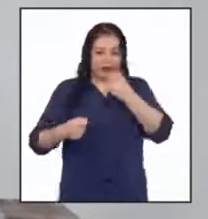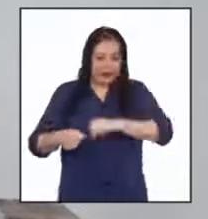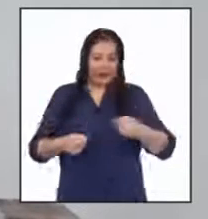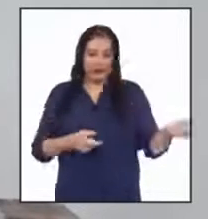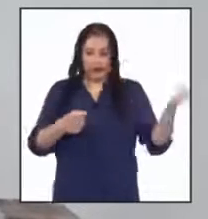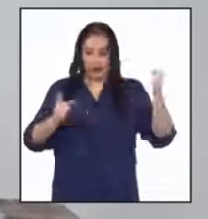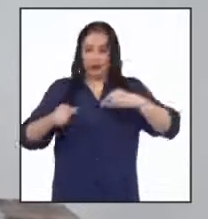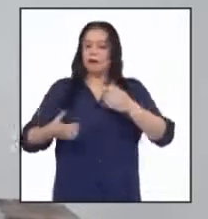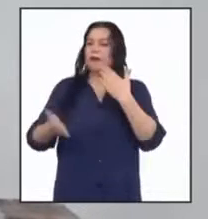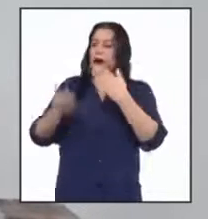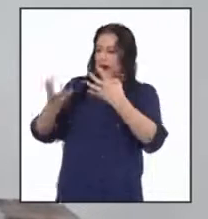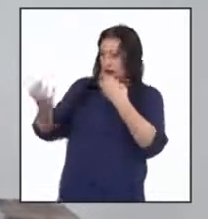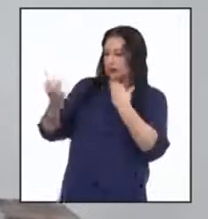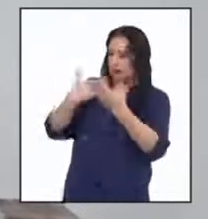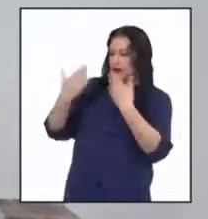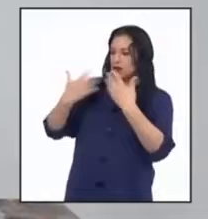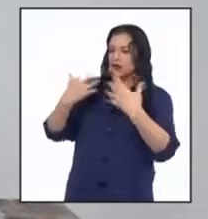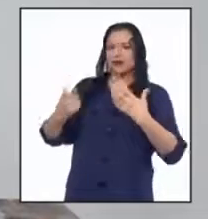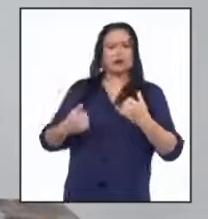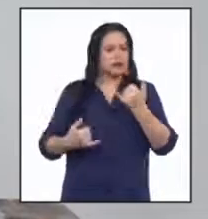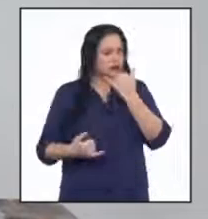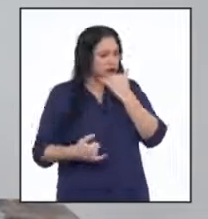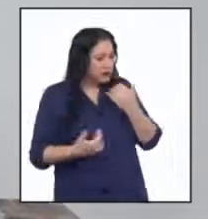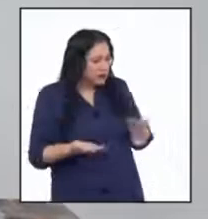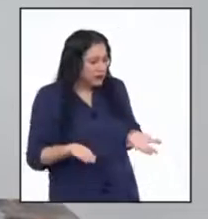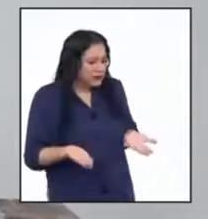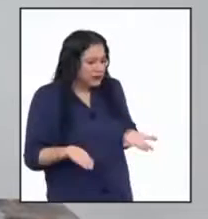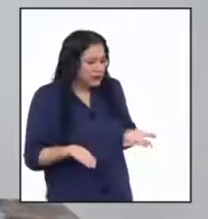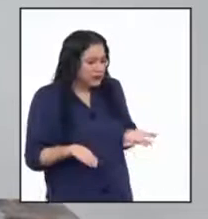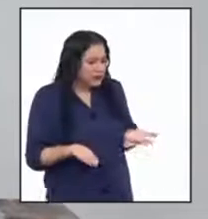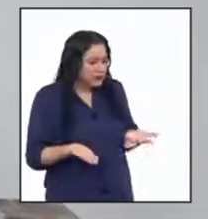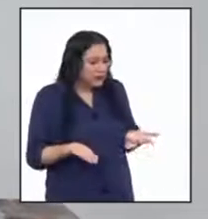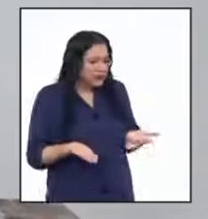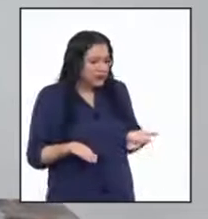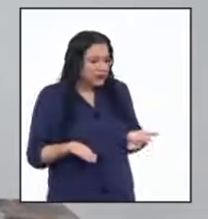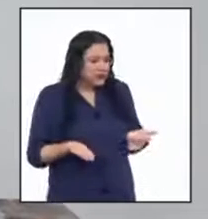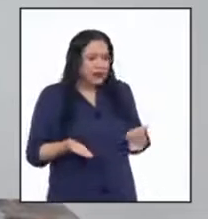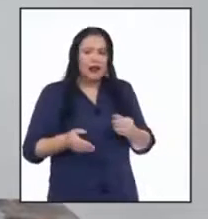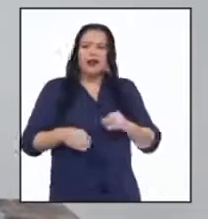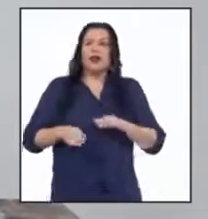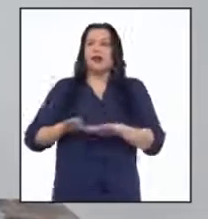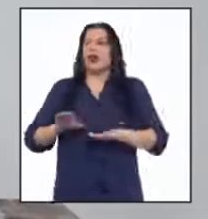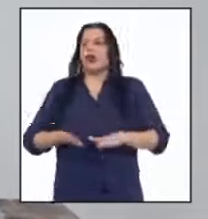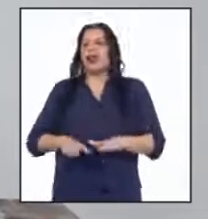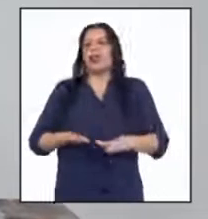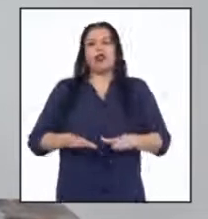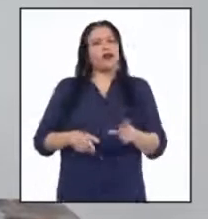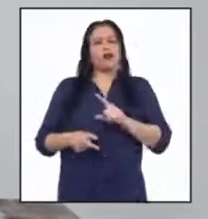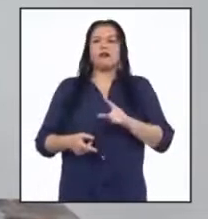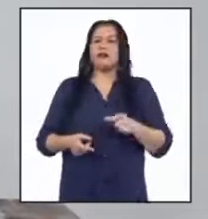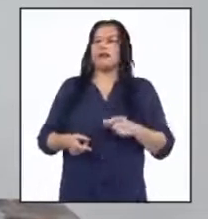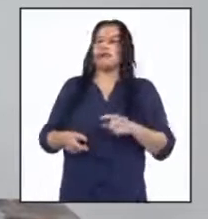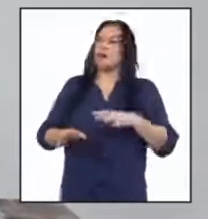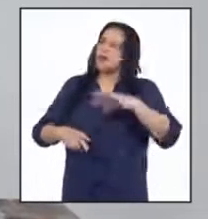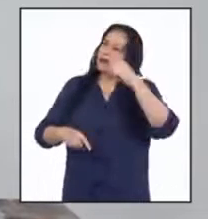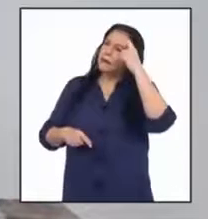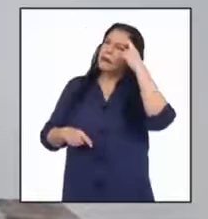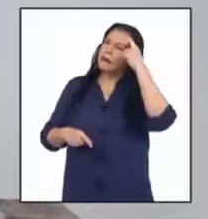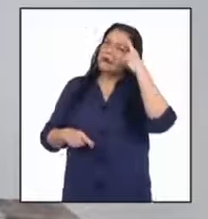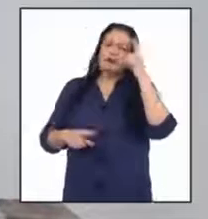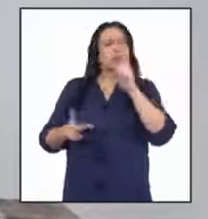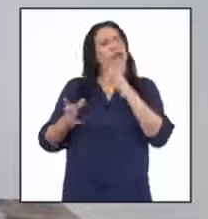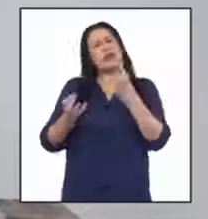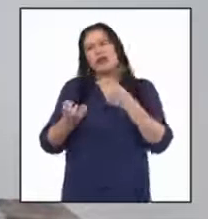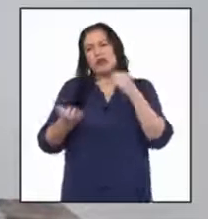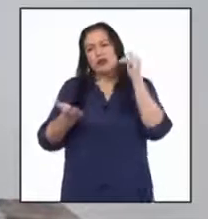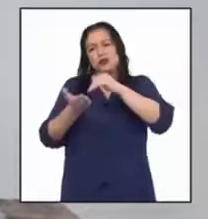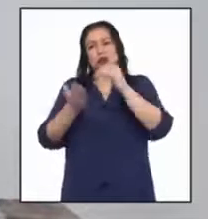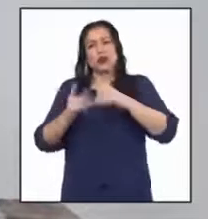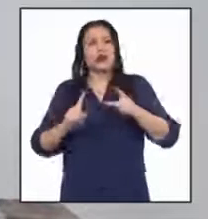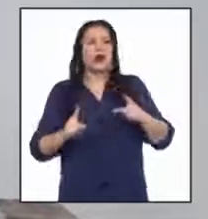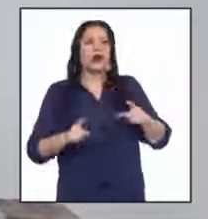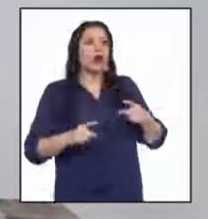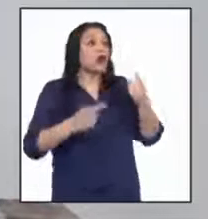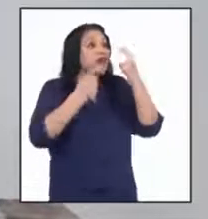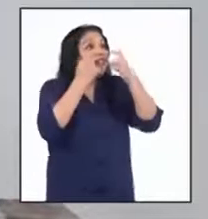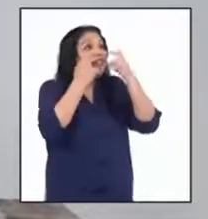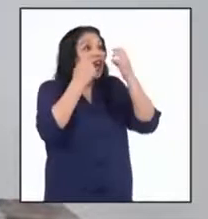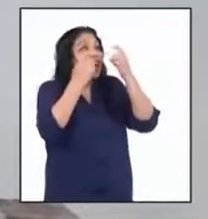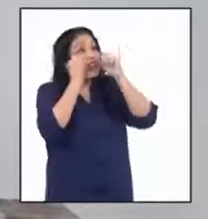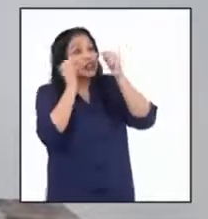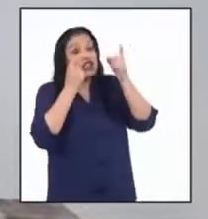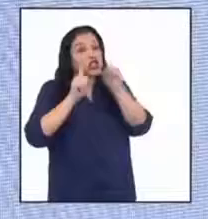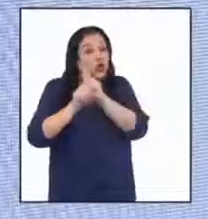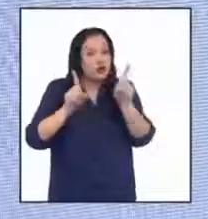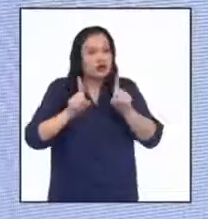mamá, quiero hablar contigo. ¿Qué te pasa, hijo mío? Ya, no arrastre los pies. Es que estoy pensando en dejar de estudiar. No te toques los